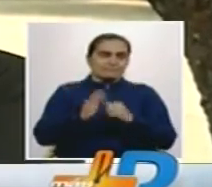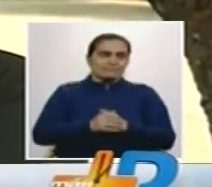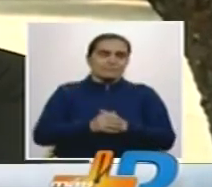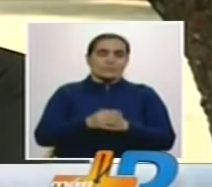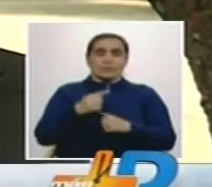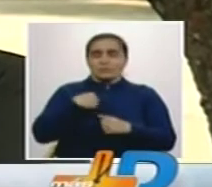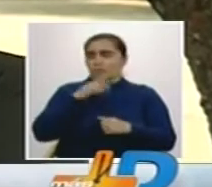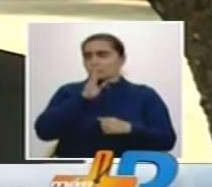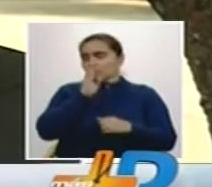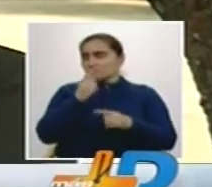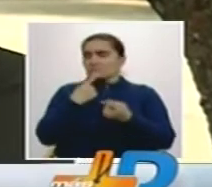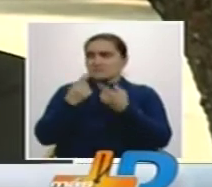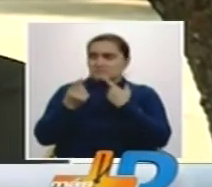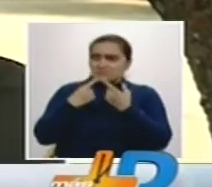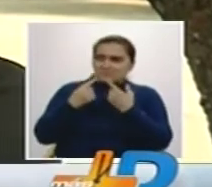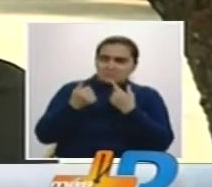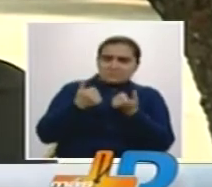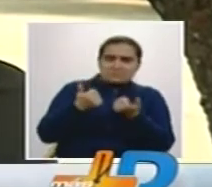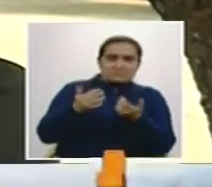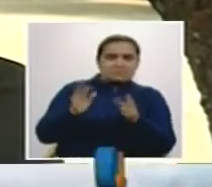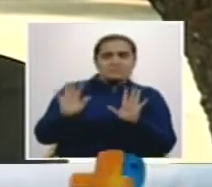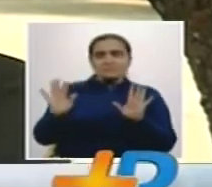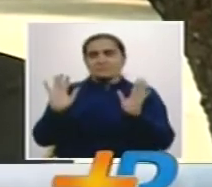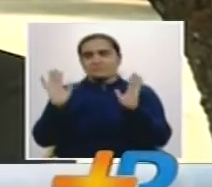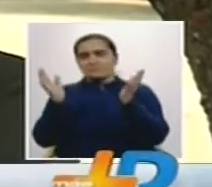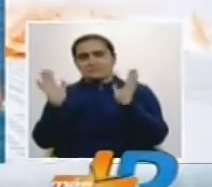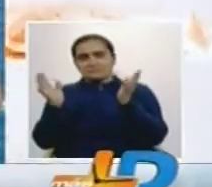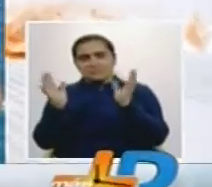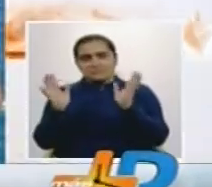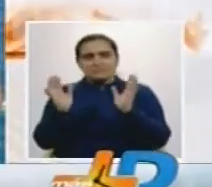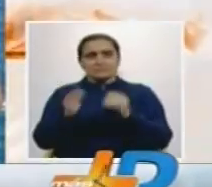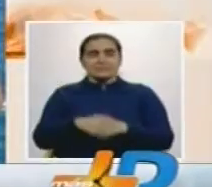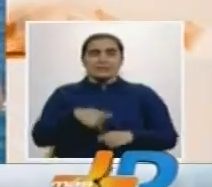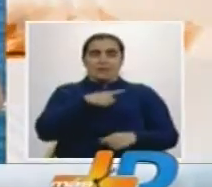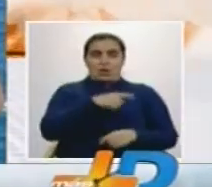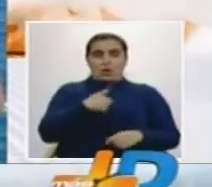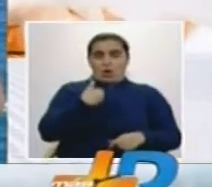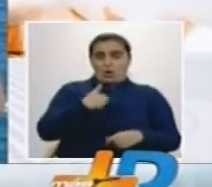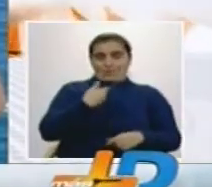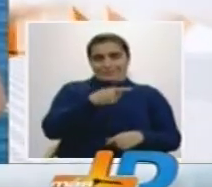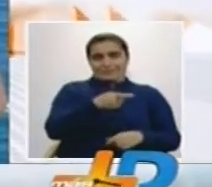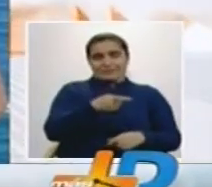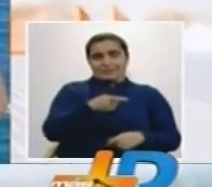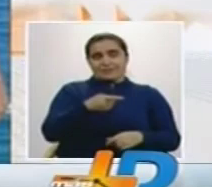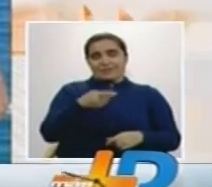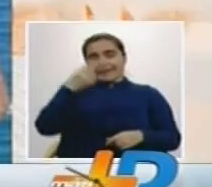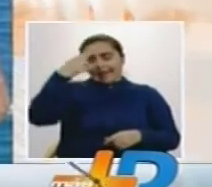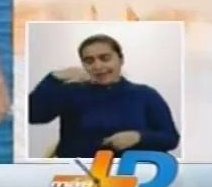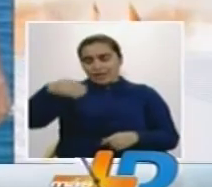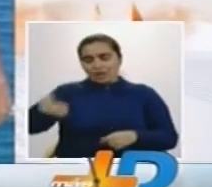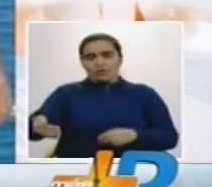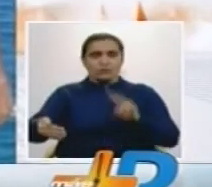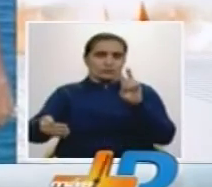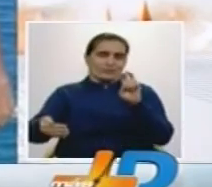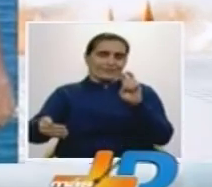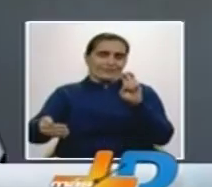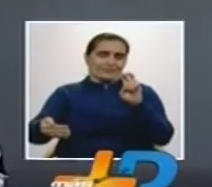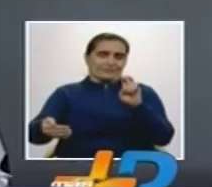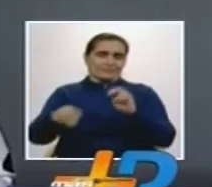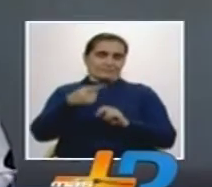Se podía hablar con él, era un muchacho también muy sincero. Este joven empleado deja un hijo de 7 años de